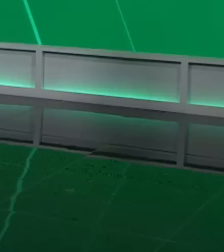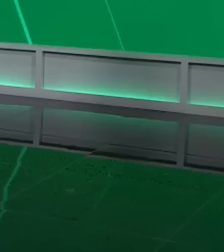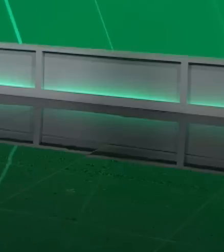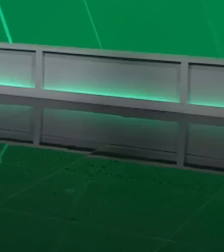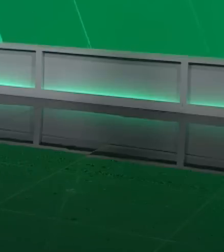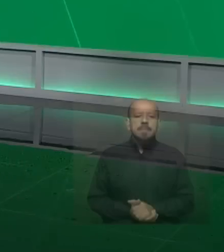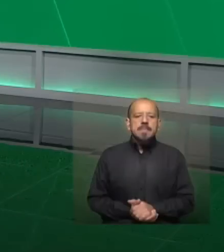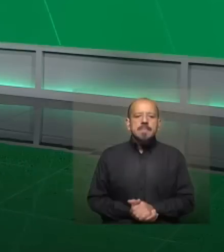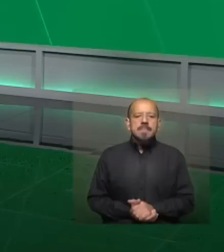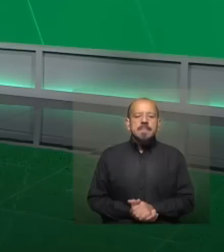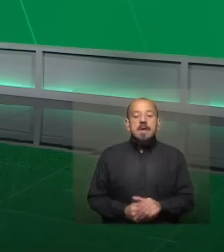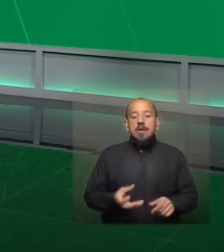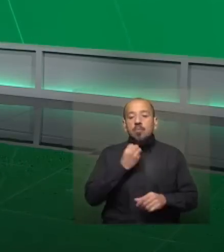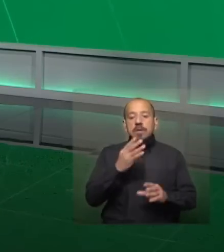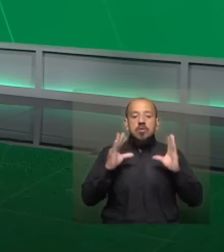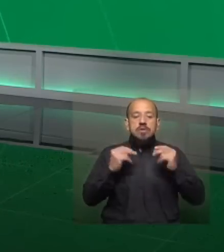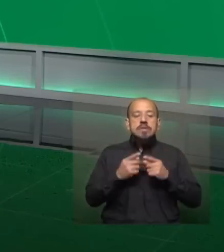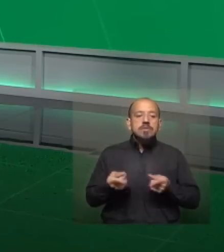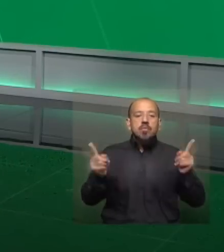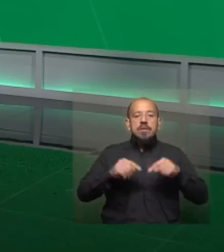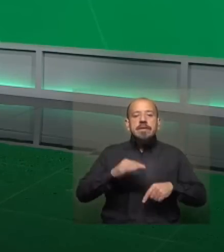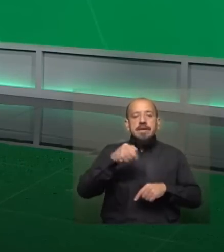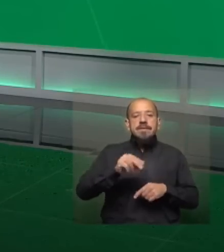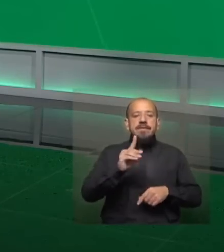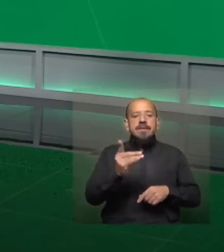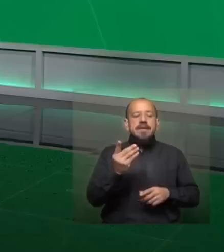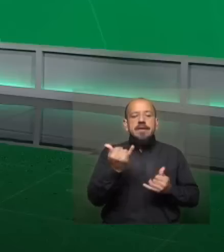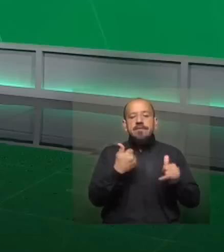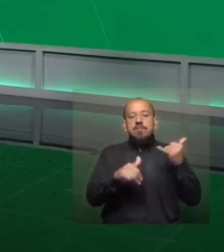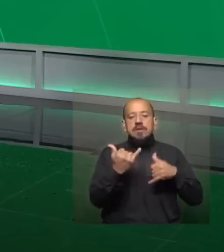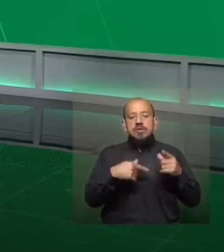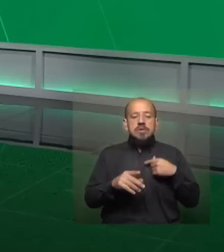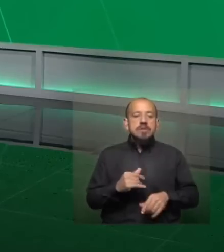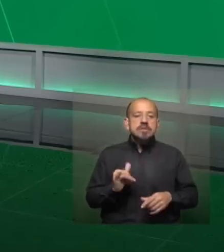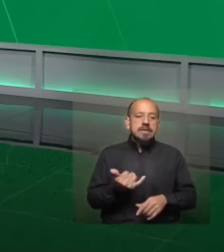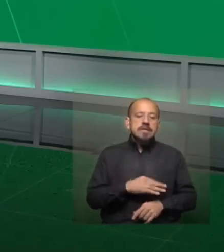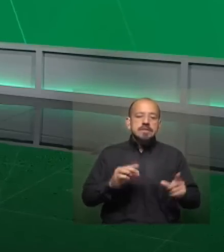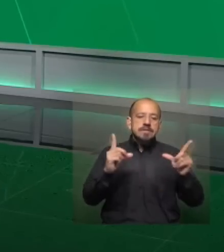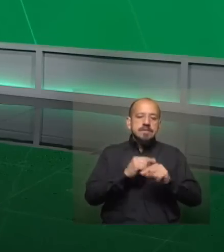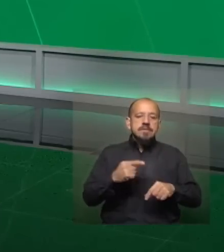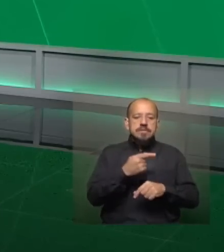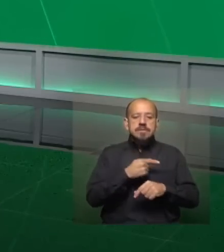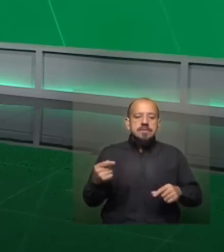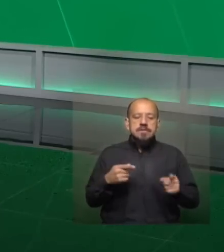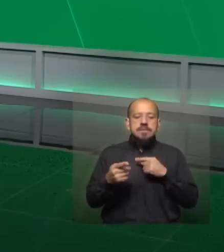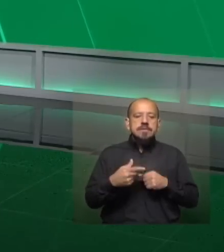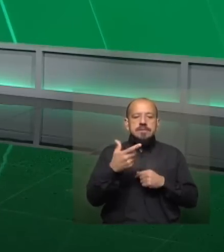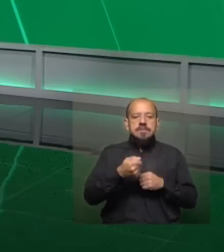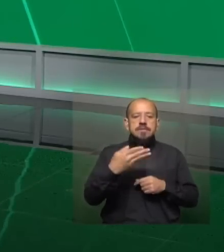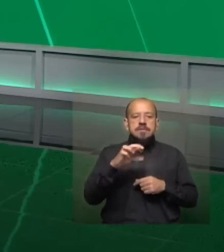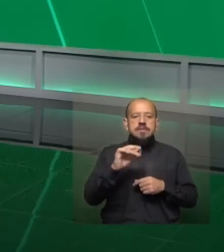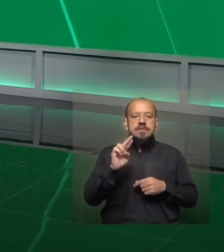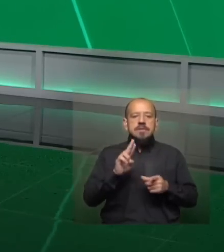buenas noches Cómo les va Aquí está otra vez mbd noticias edición central en tv ciudad cerrando la semana y con Mariana Abreu Cómo te va Mari